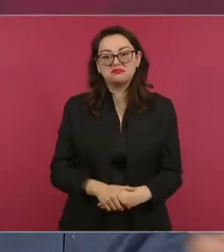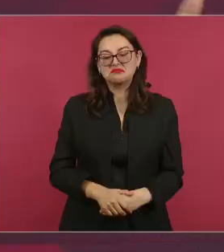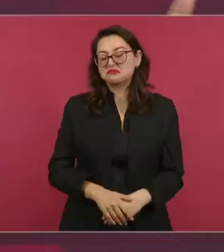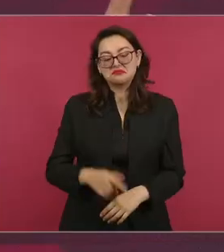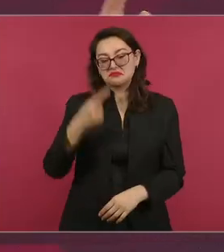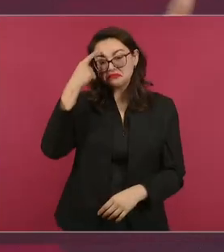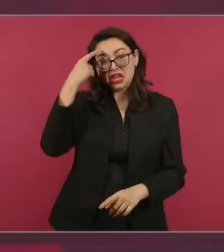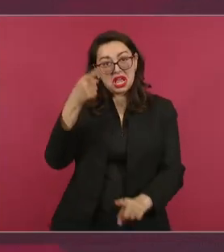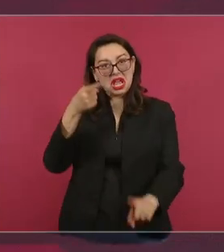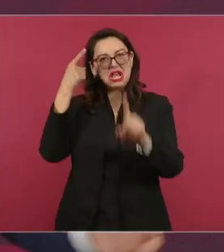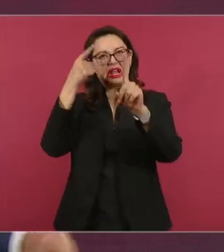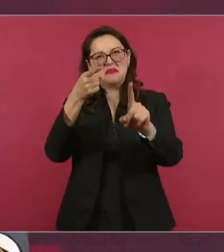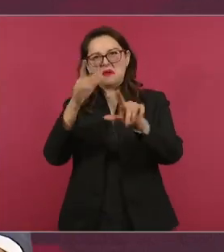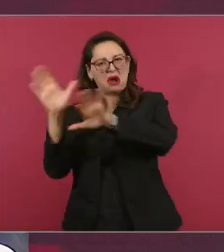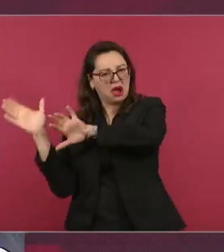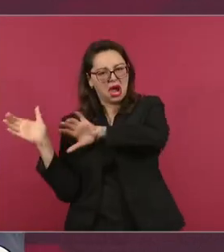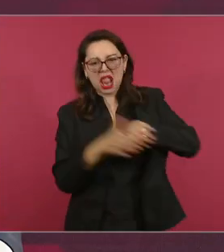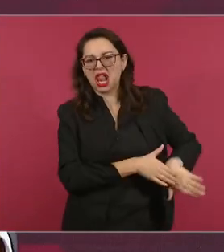puede ser